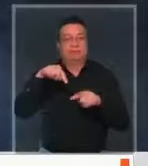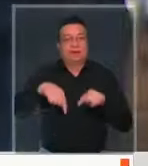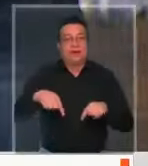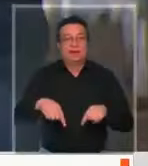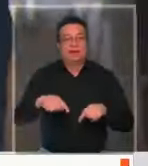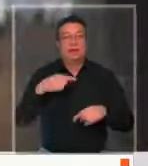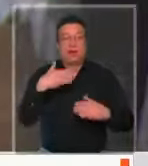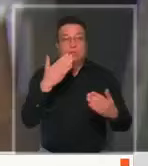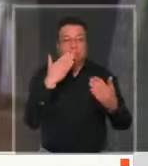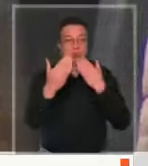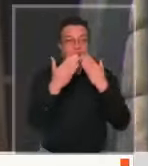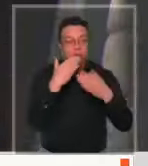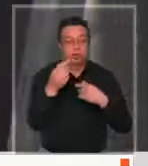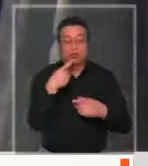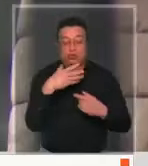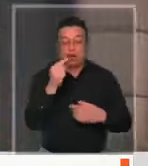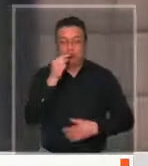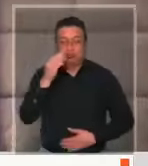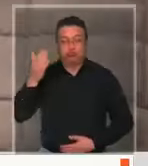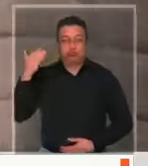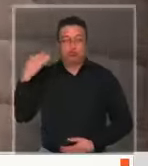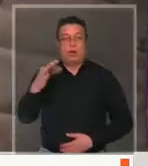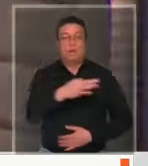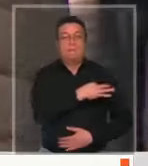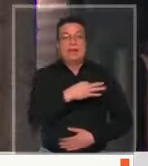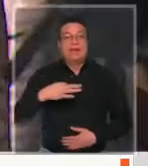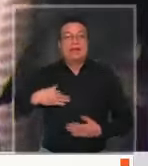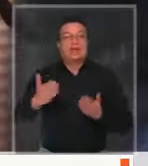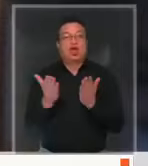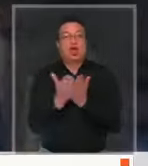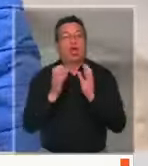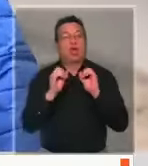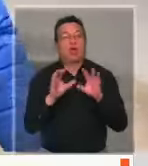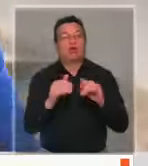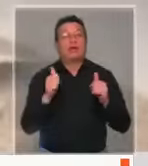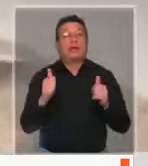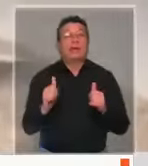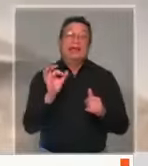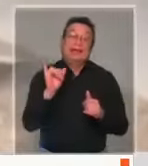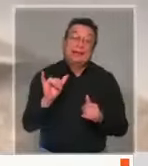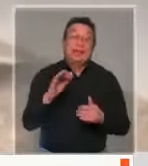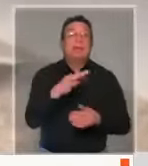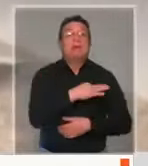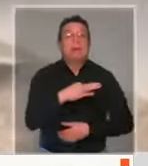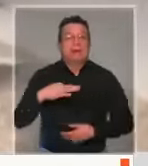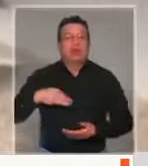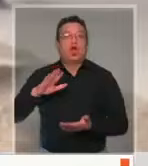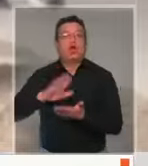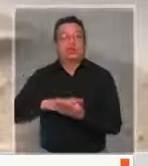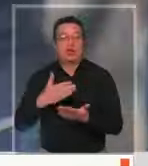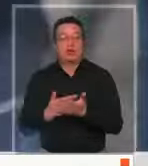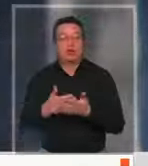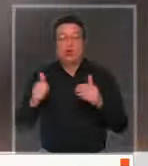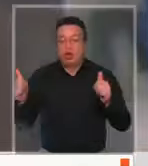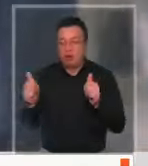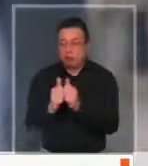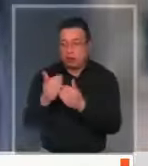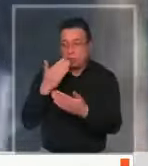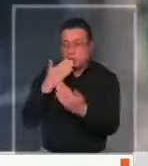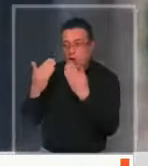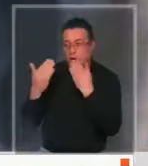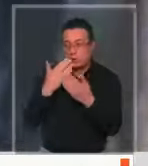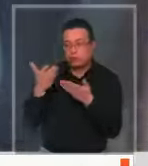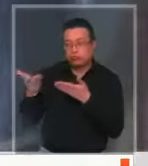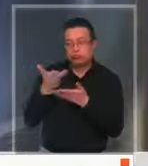se ha conversado durante las últimas horas en el Ministerio de Educación y también con el Ministerio de Salud, porque están codo a codo conversando qué es lo que va a